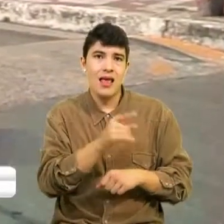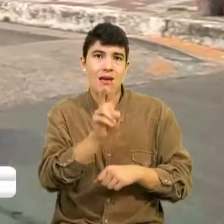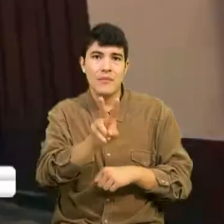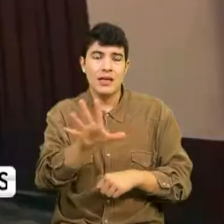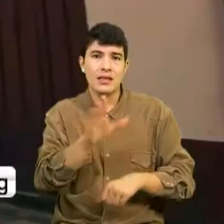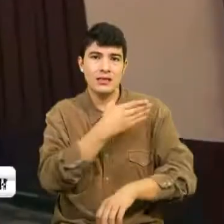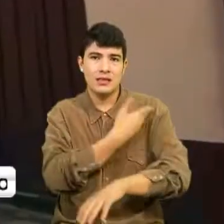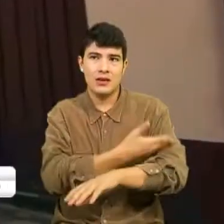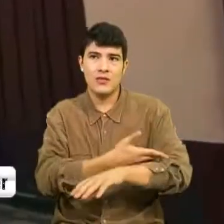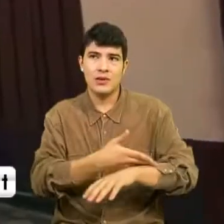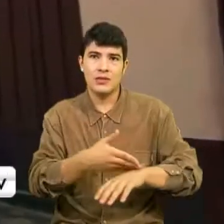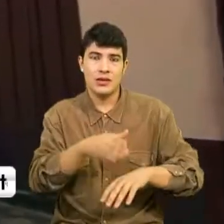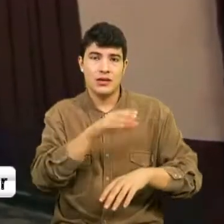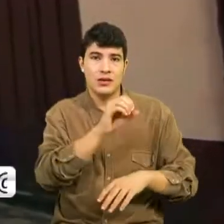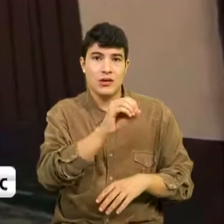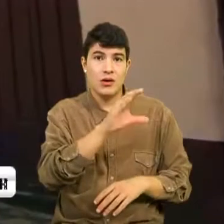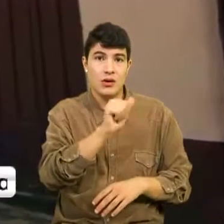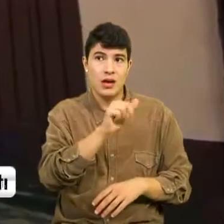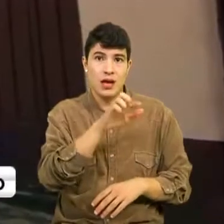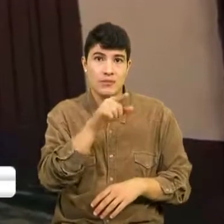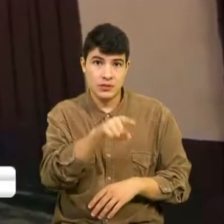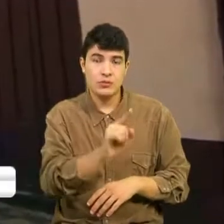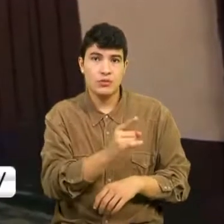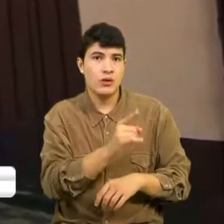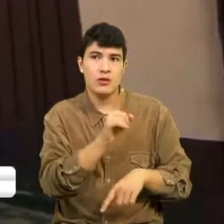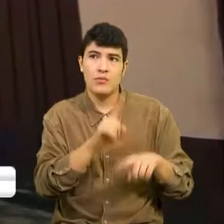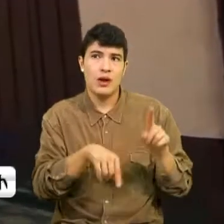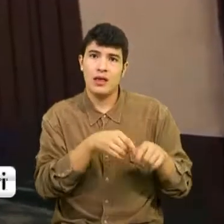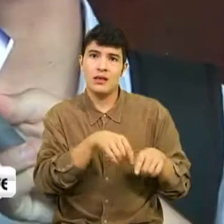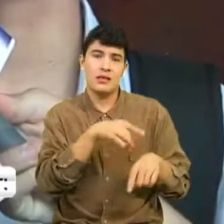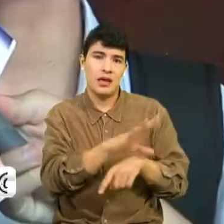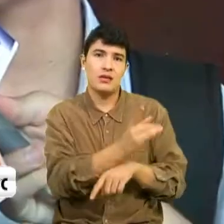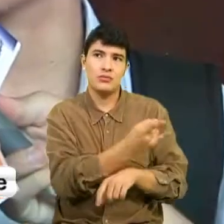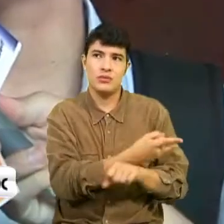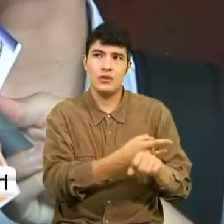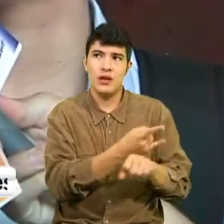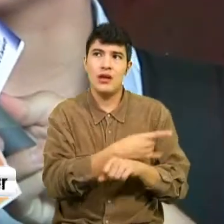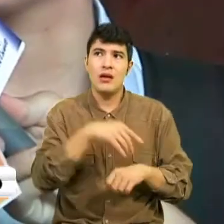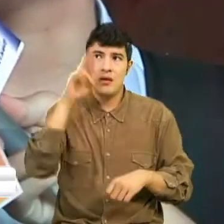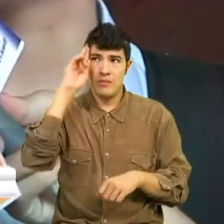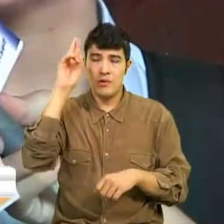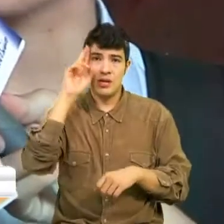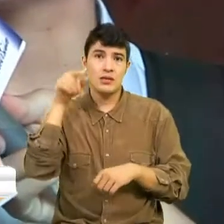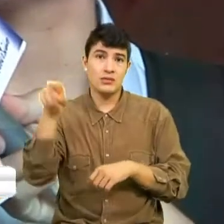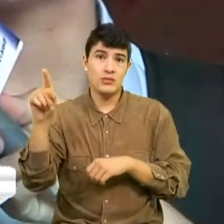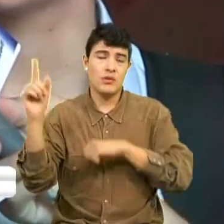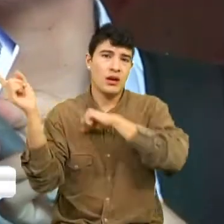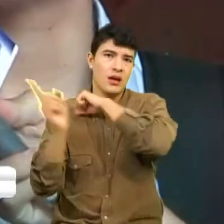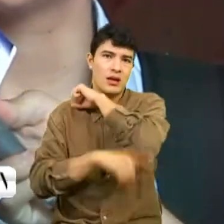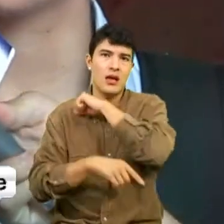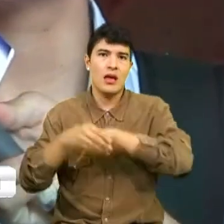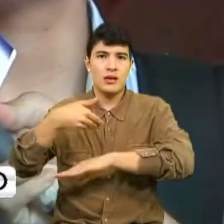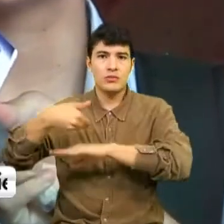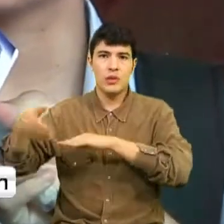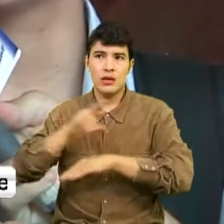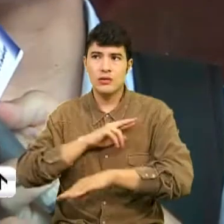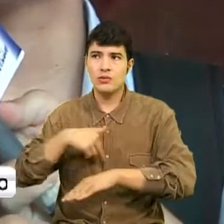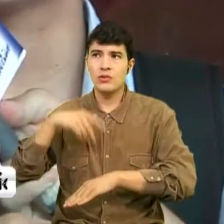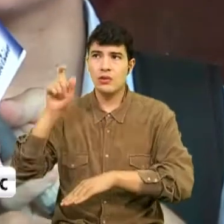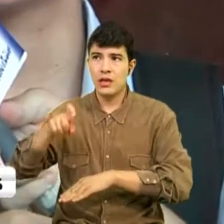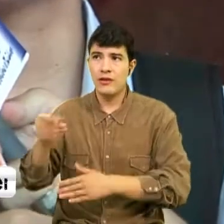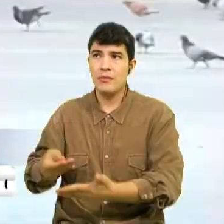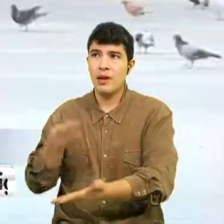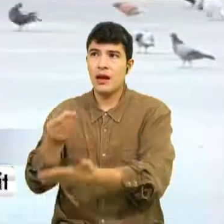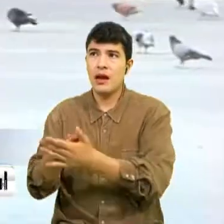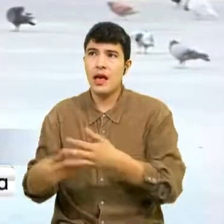millones de pesos por OCAT, de regalías sin ser aprobados por OCAT. Por esto nos colocan una sanción y nos piden que tenemos que pagar eso más